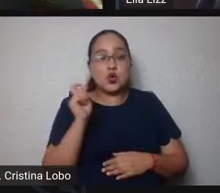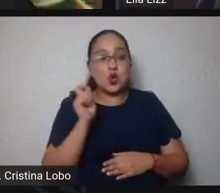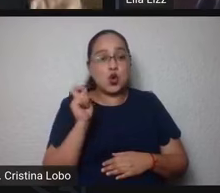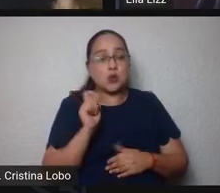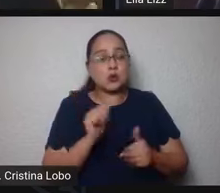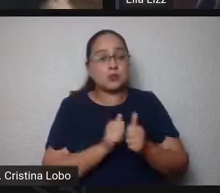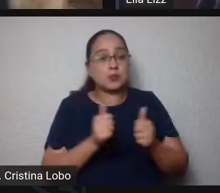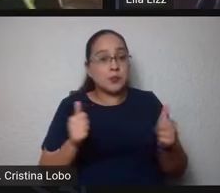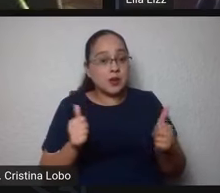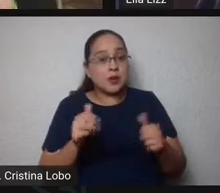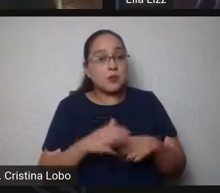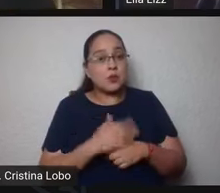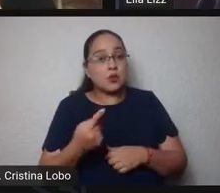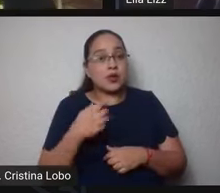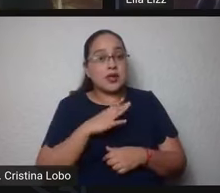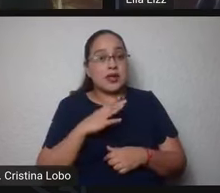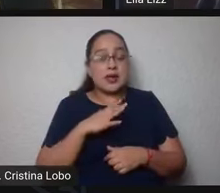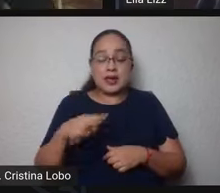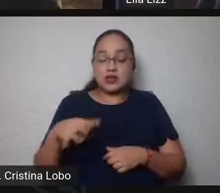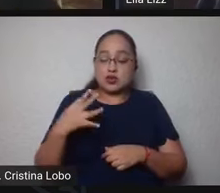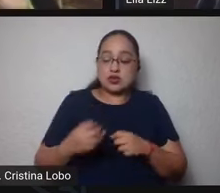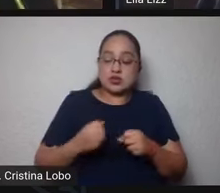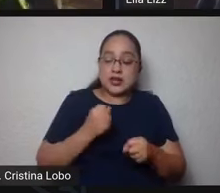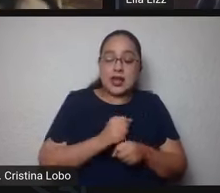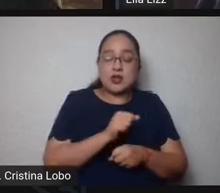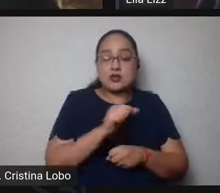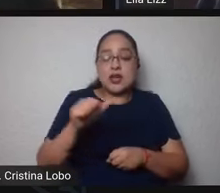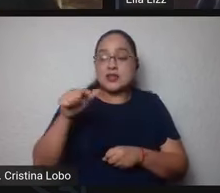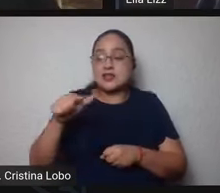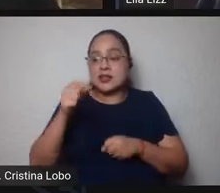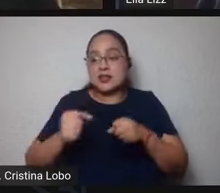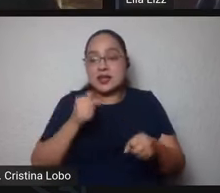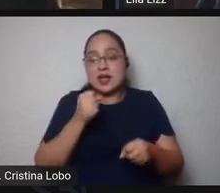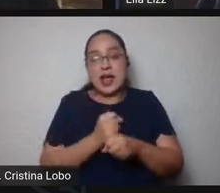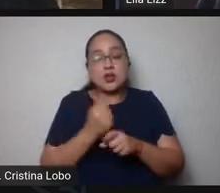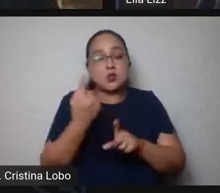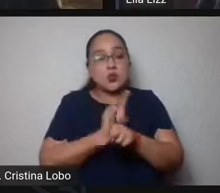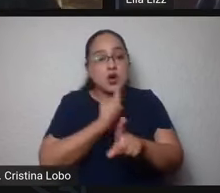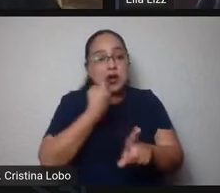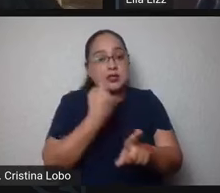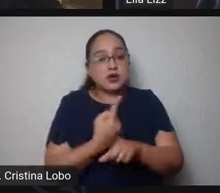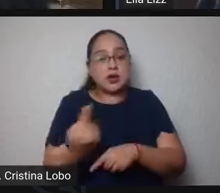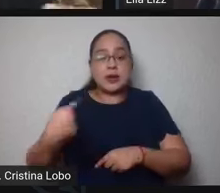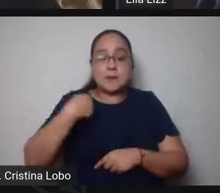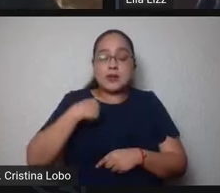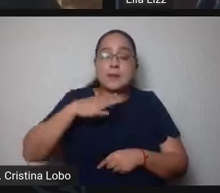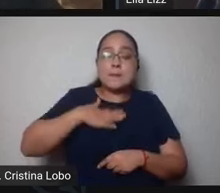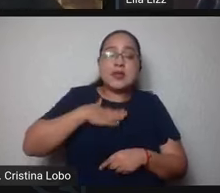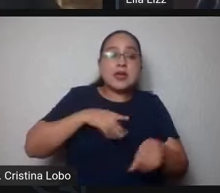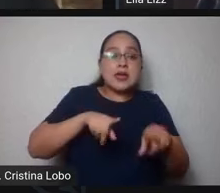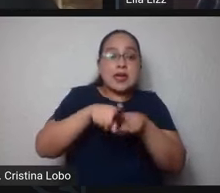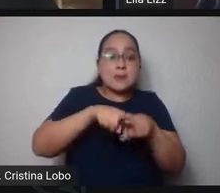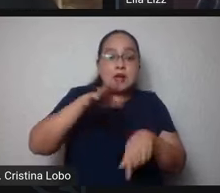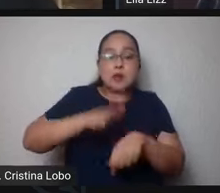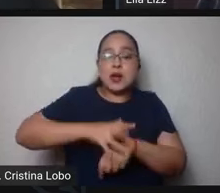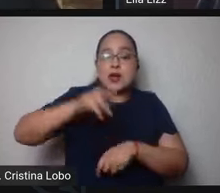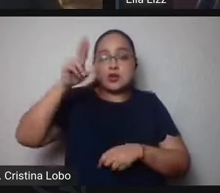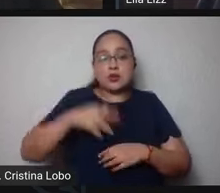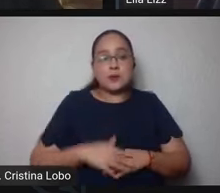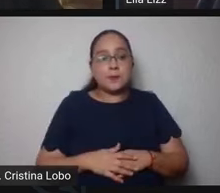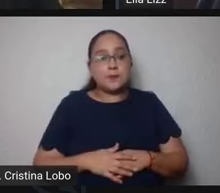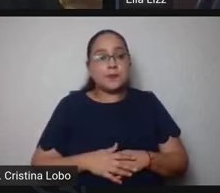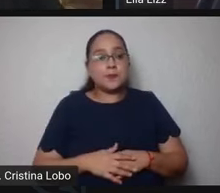porque fui violada desde los 14 hasta los 17 años por mi hermano mayor. Ok. Con mi esposo tuve muy poco